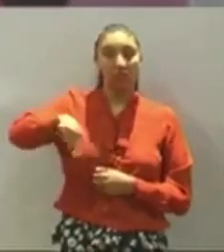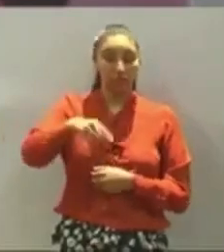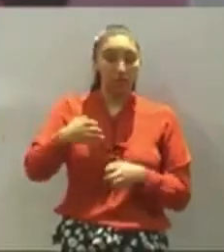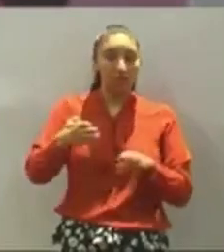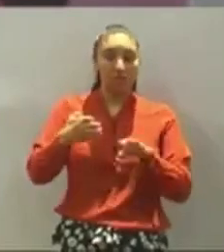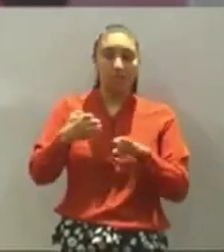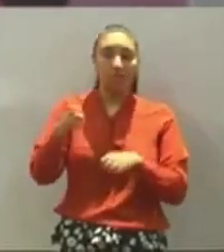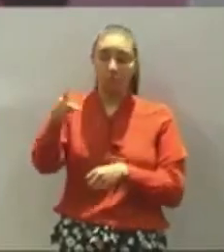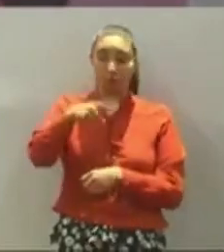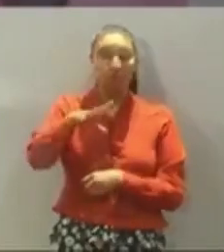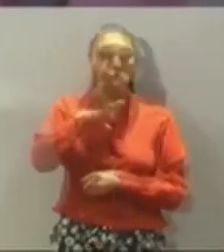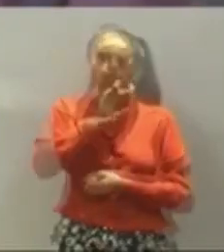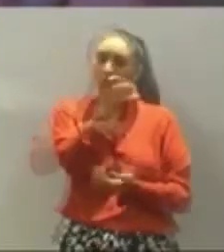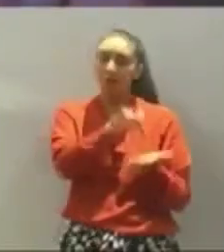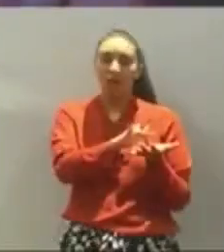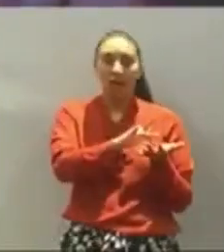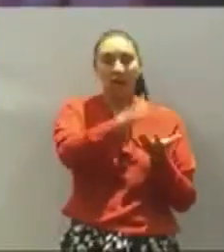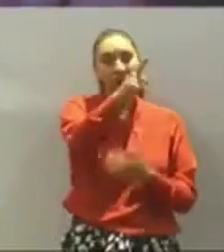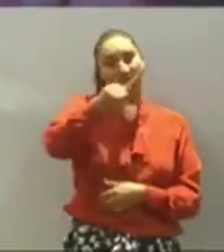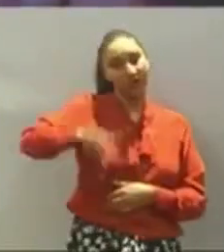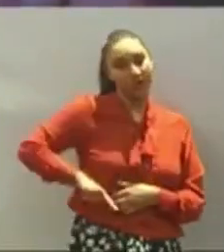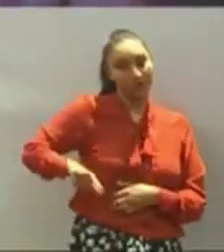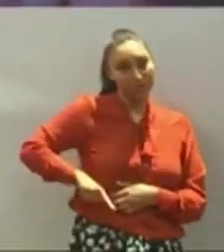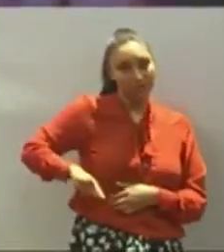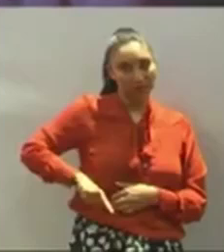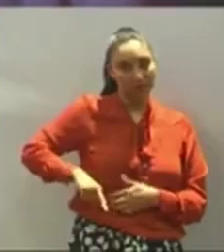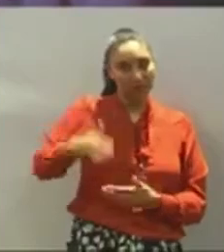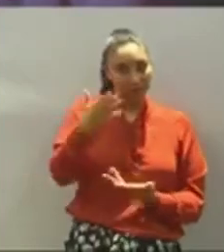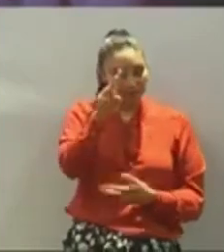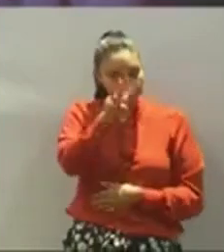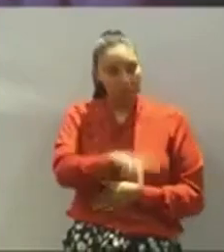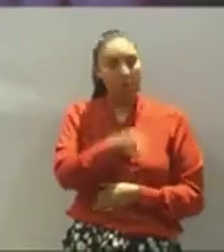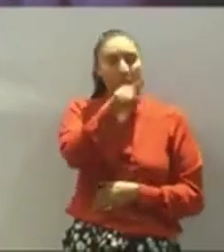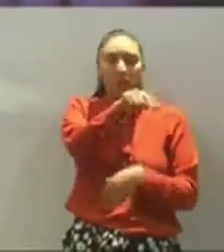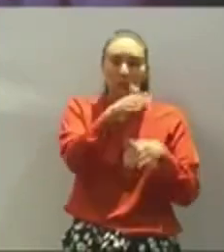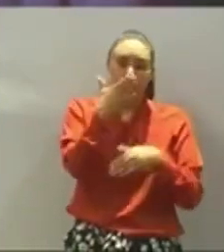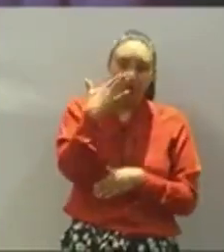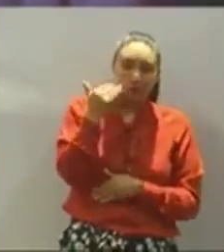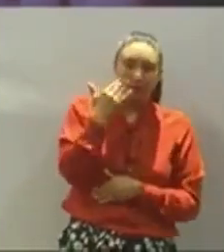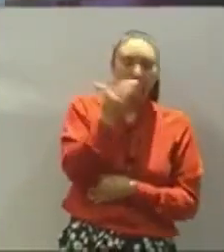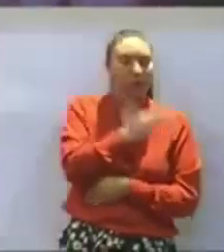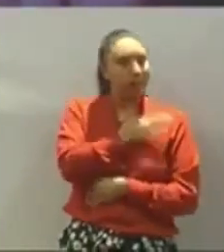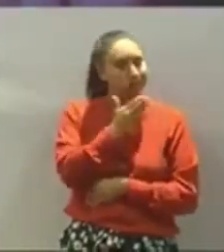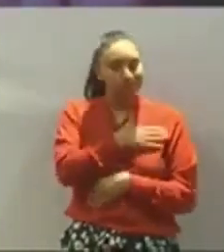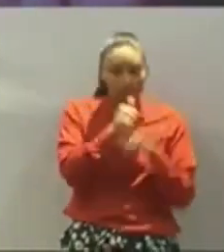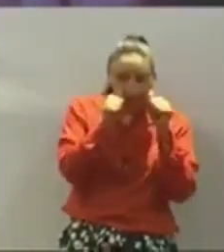su tratamiento oncológico. Por su parte, la titular de la Secretaría del Bienestar, Juliana Bugarini Torres, señaló que